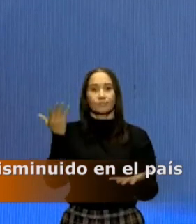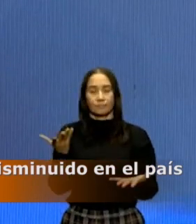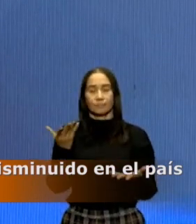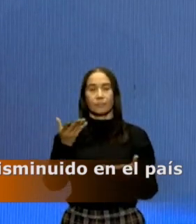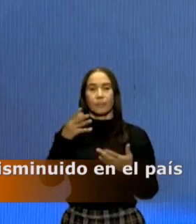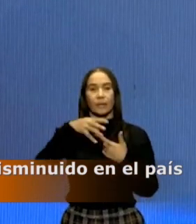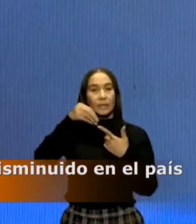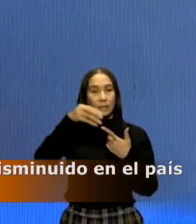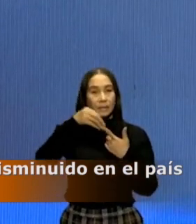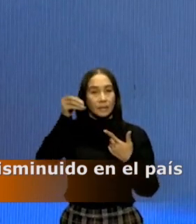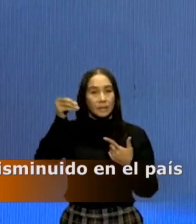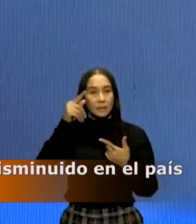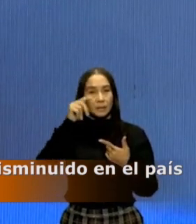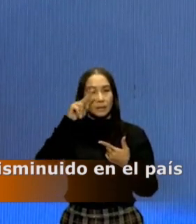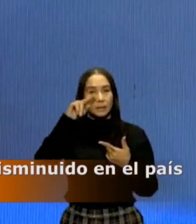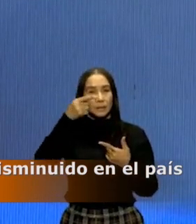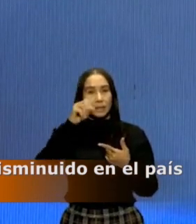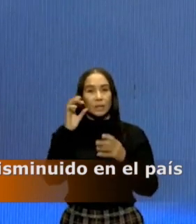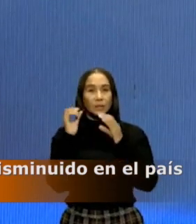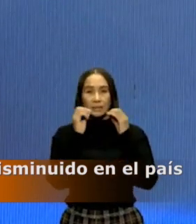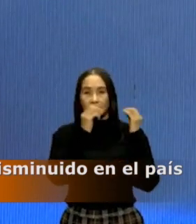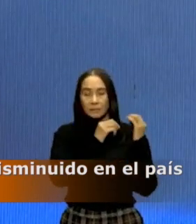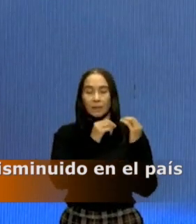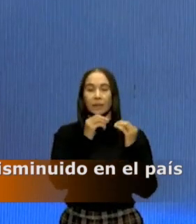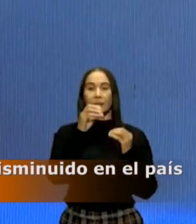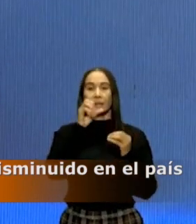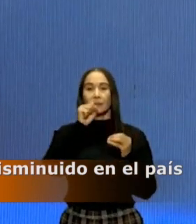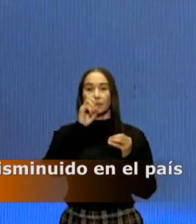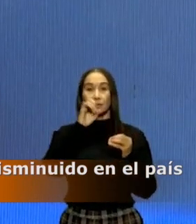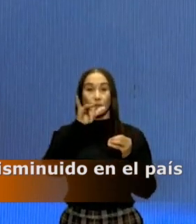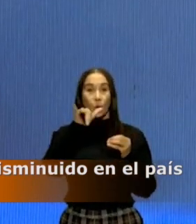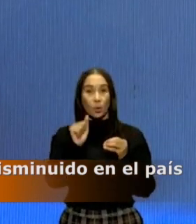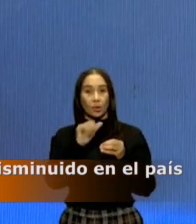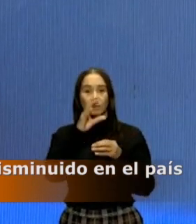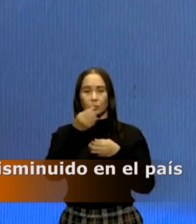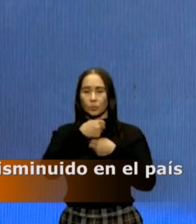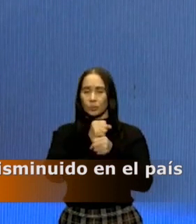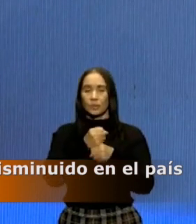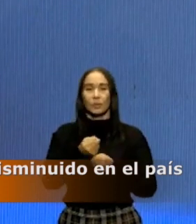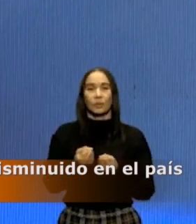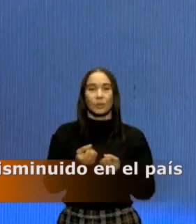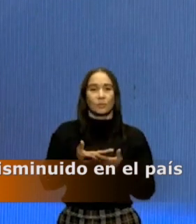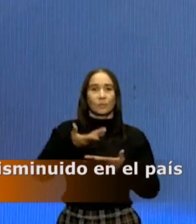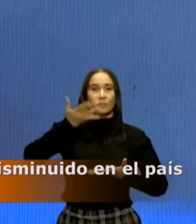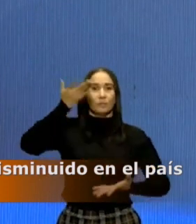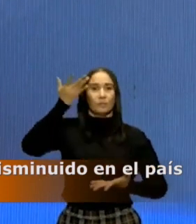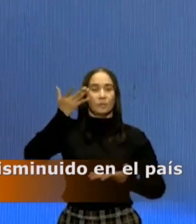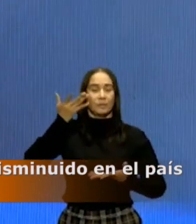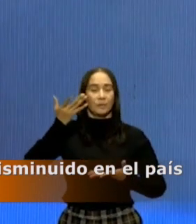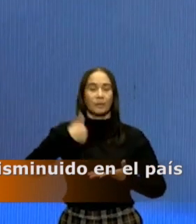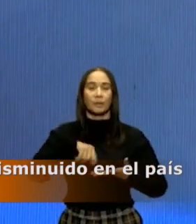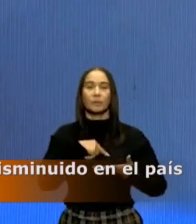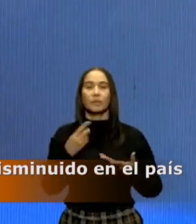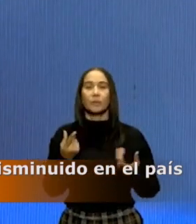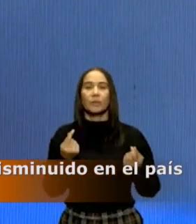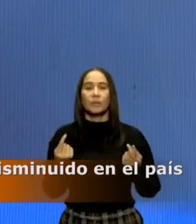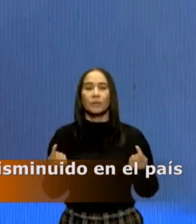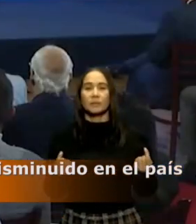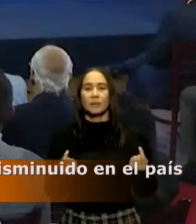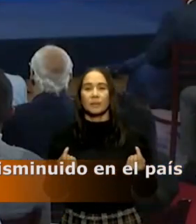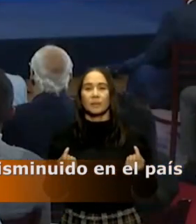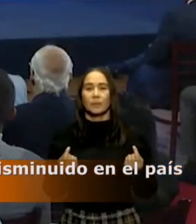costaba 100 pes 130 120 Busca la hora en 200 y pico de peso Por ejemplo Eso es para citar